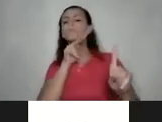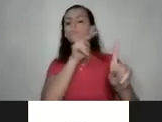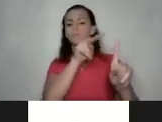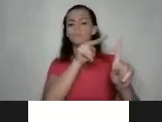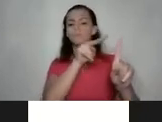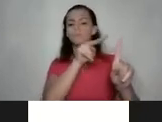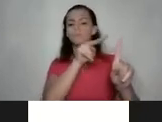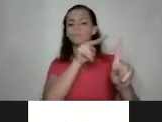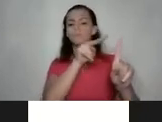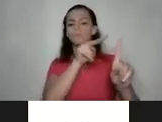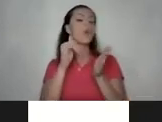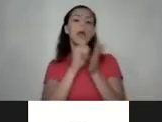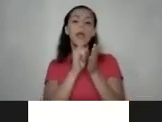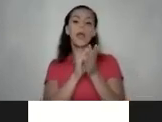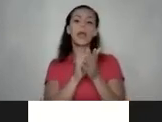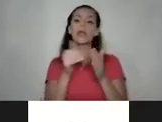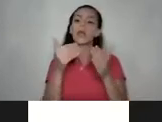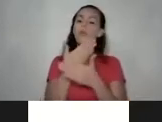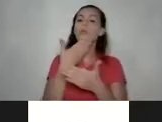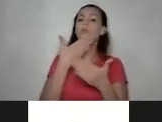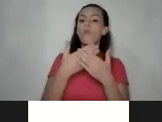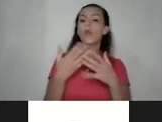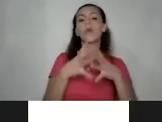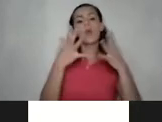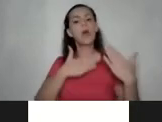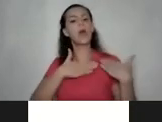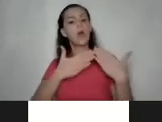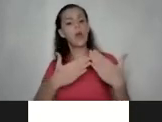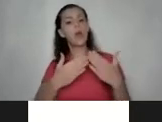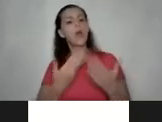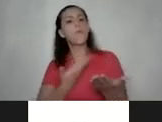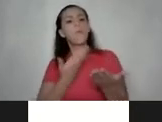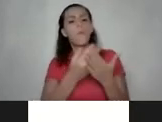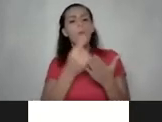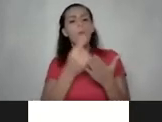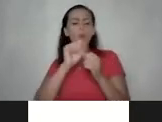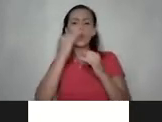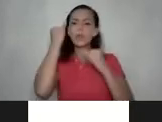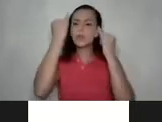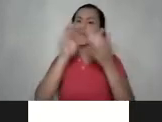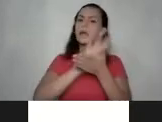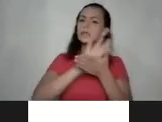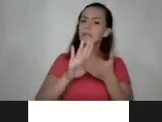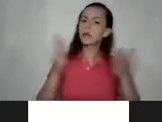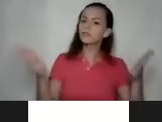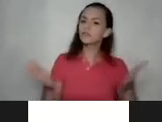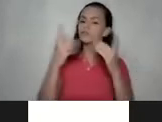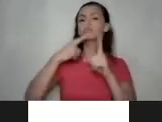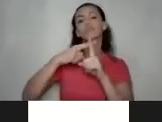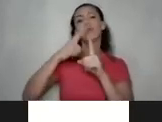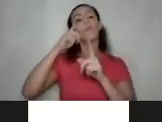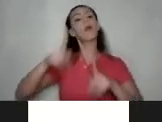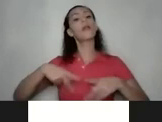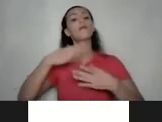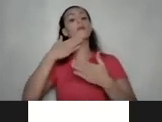que es noble grande y generoso colmemos nuestra mente con ideas sanas y optimistas porque la vida es buena y